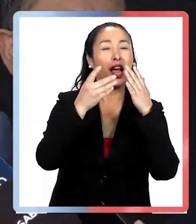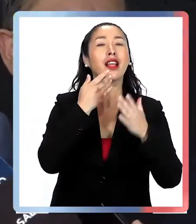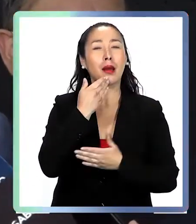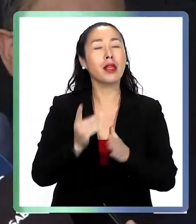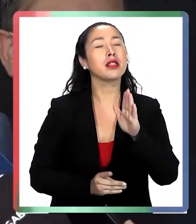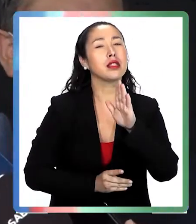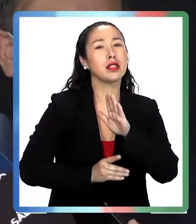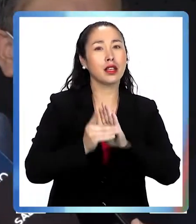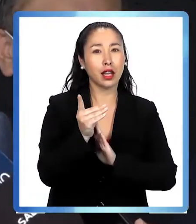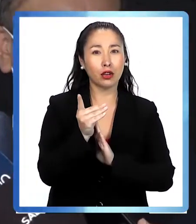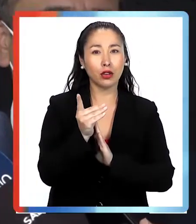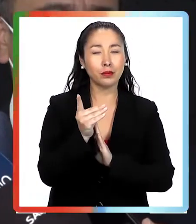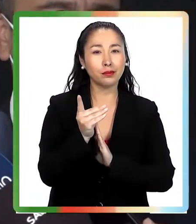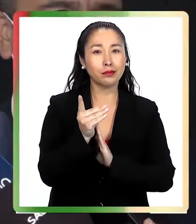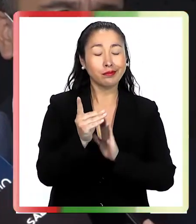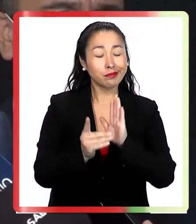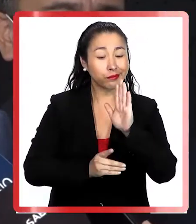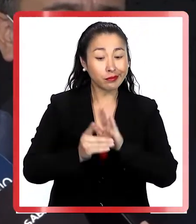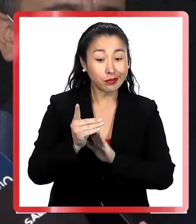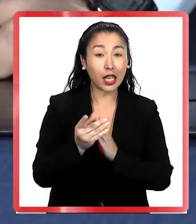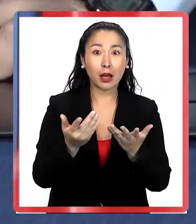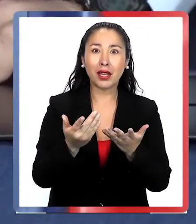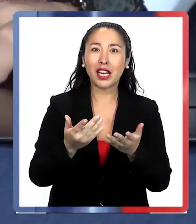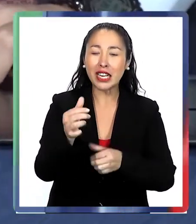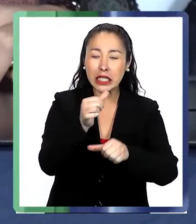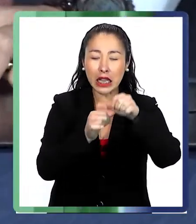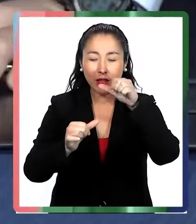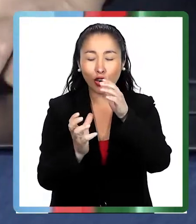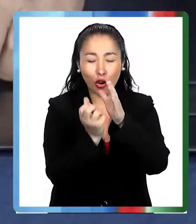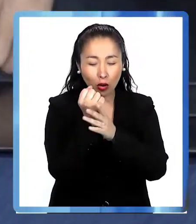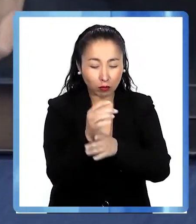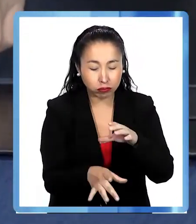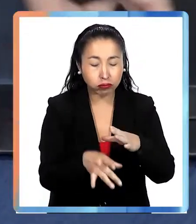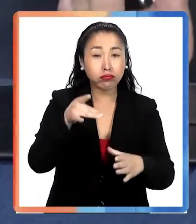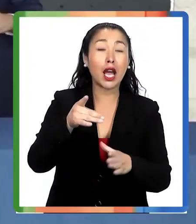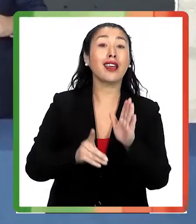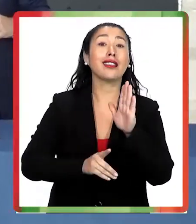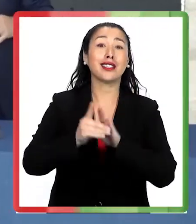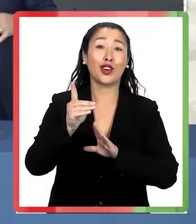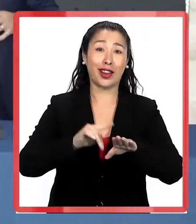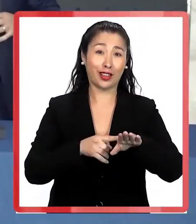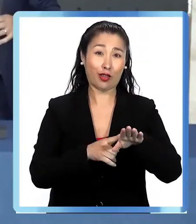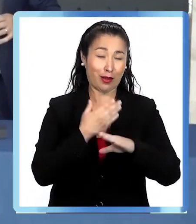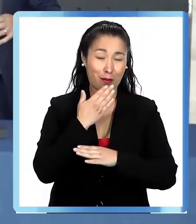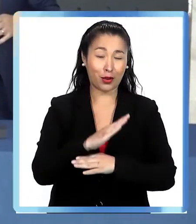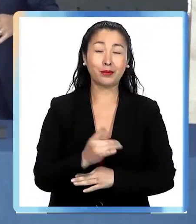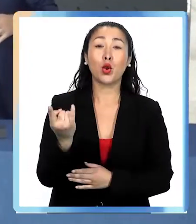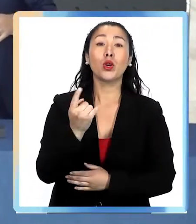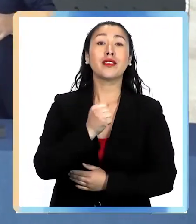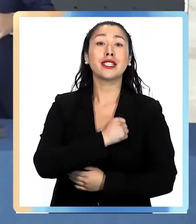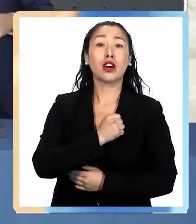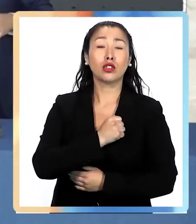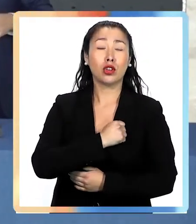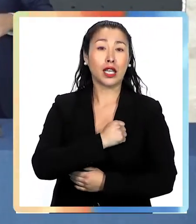y desarrollo de las logros científicos y desarrollo de tecnologías. La